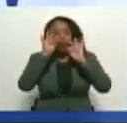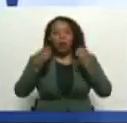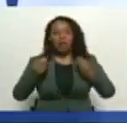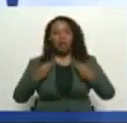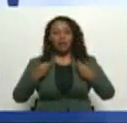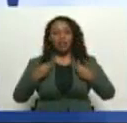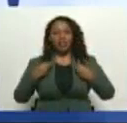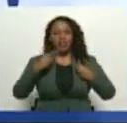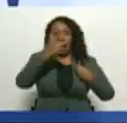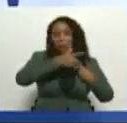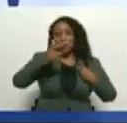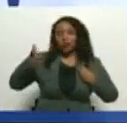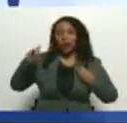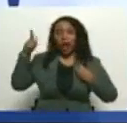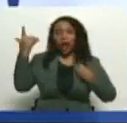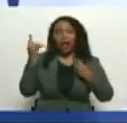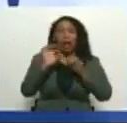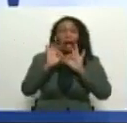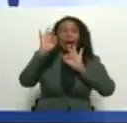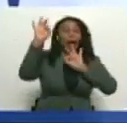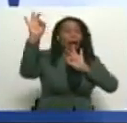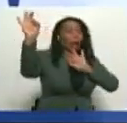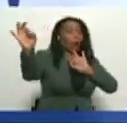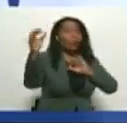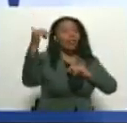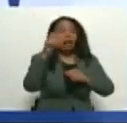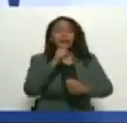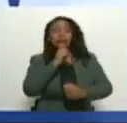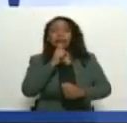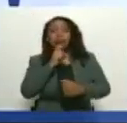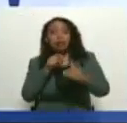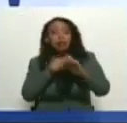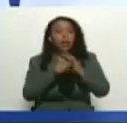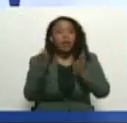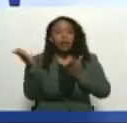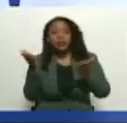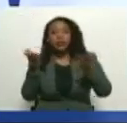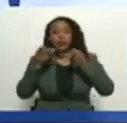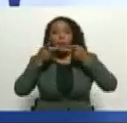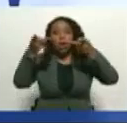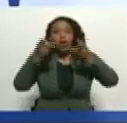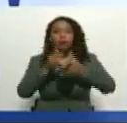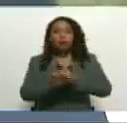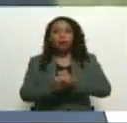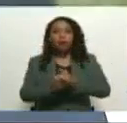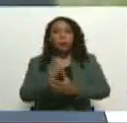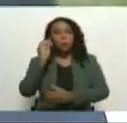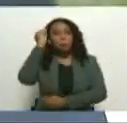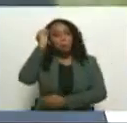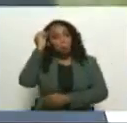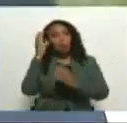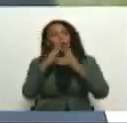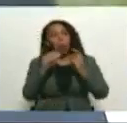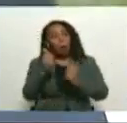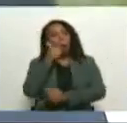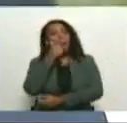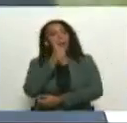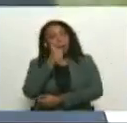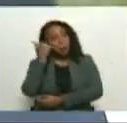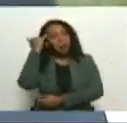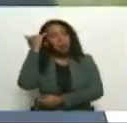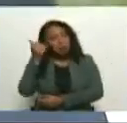esta gente que está aislada y que tiene dificultades para acceder a los servicios. Pensando en todo, ¿viste? Pensando